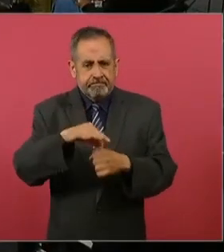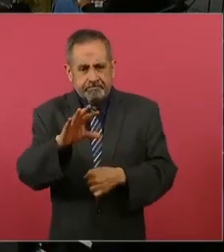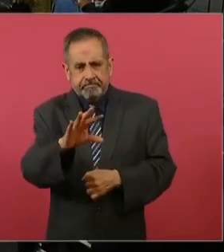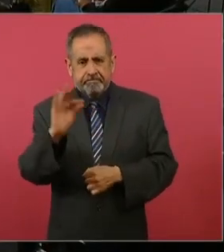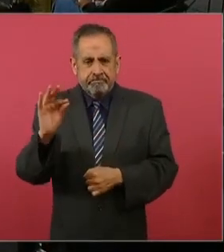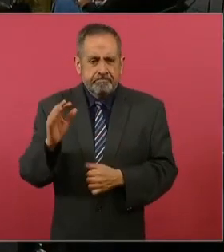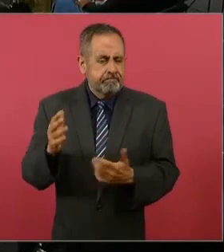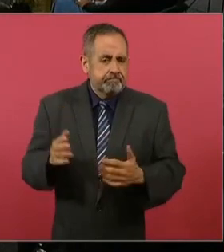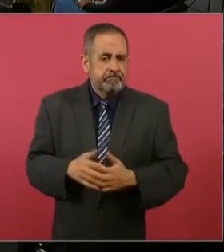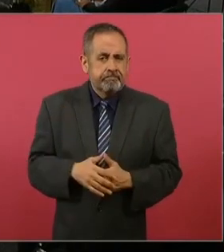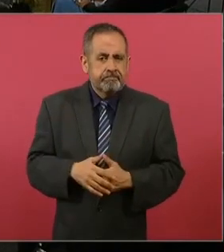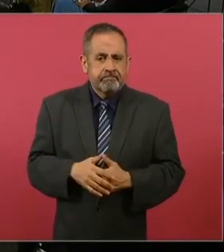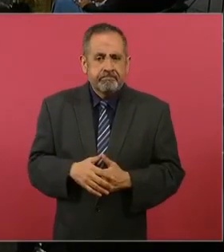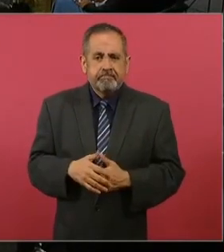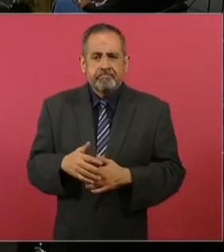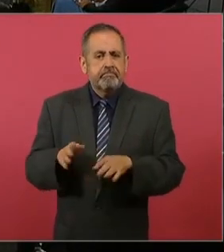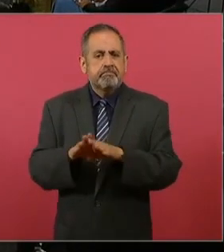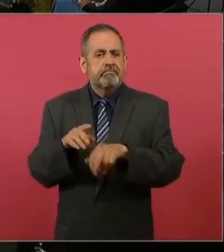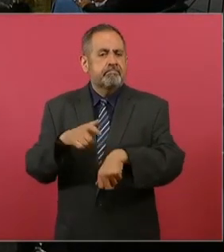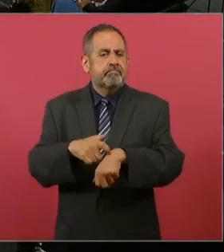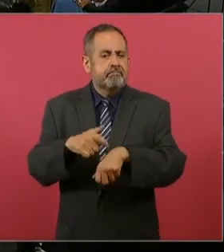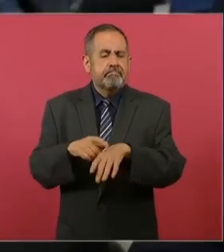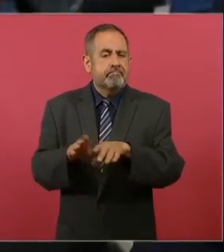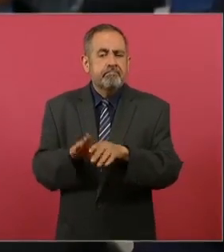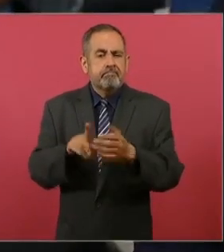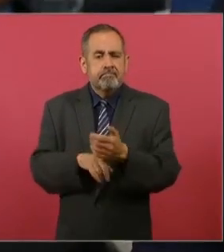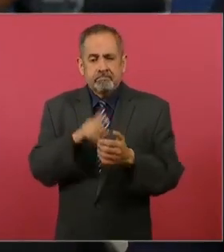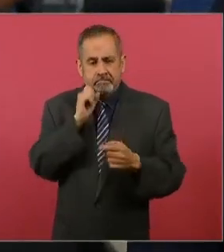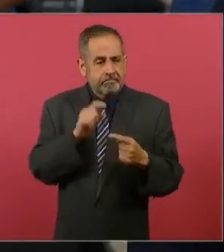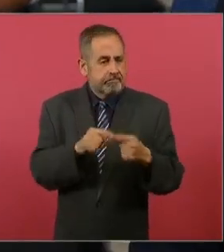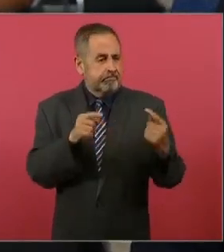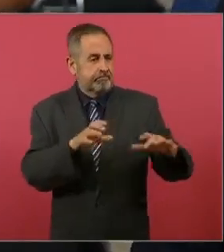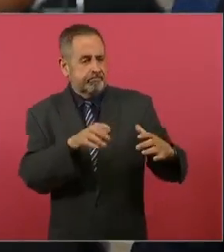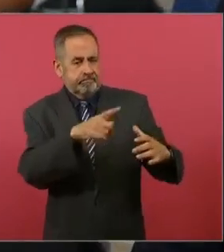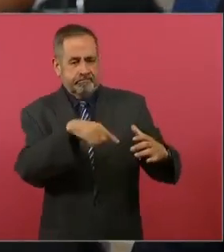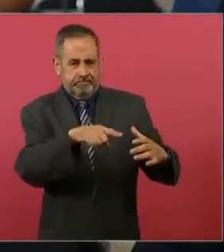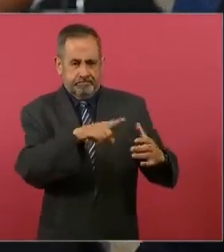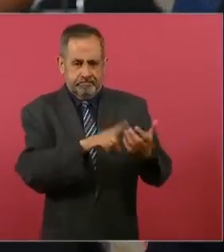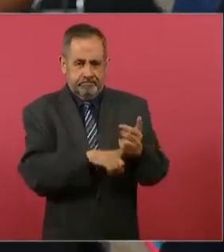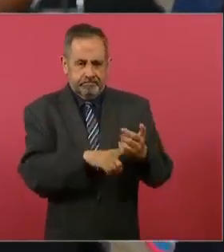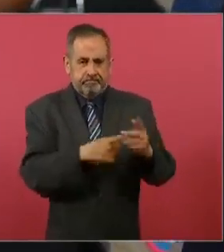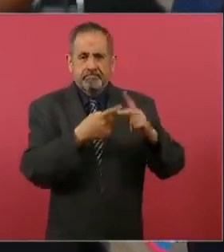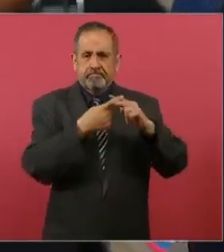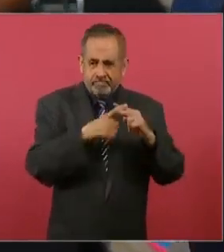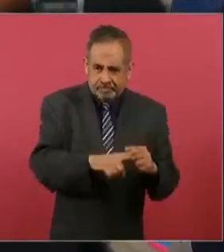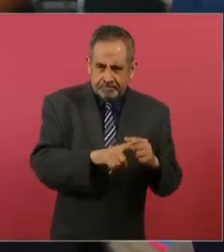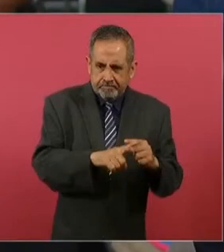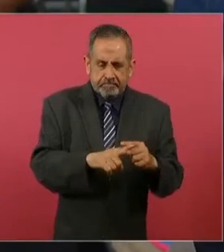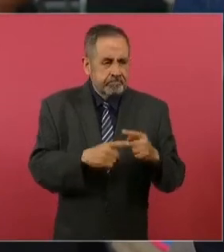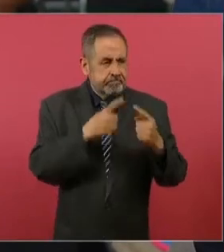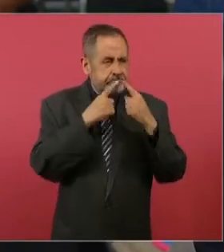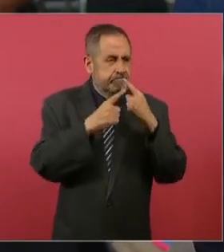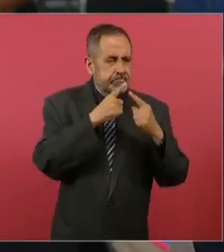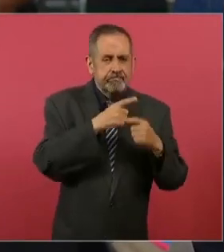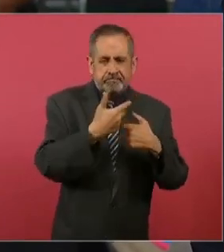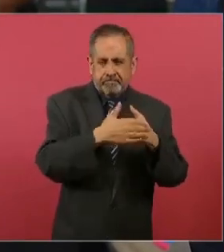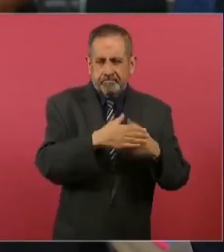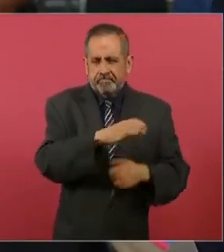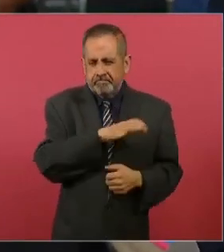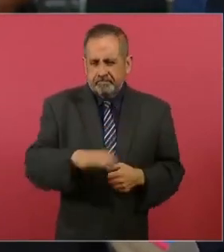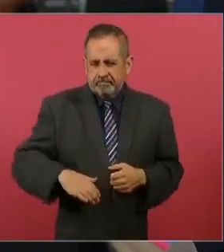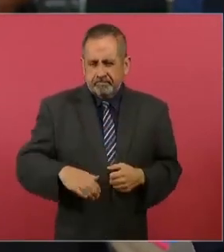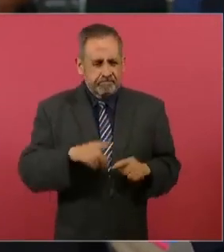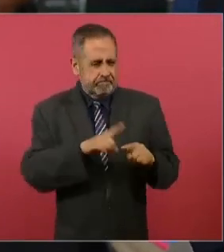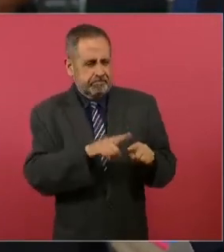este asunto de los tiempos no estaría implicando que también la oposición, si le entra a comenzar pues a candidatear a alguno de los